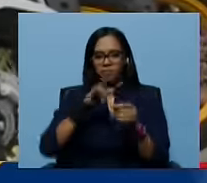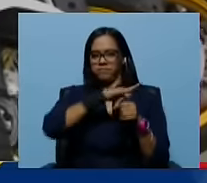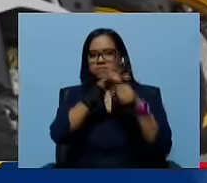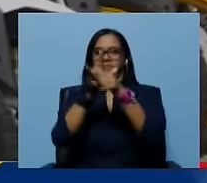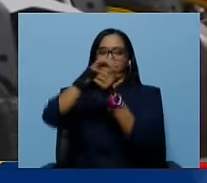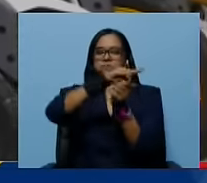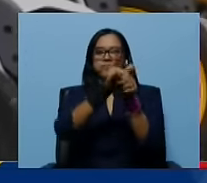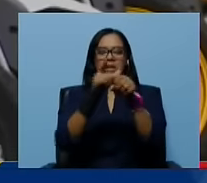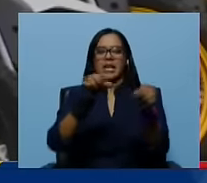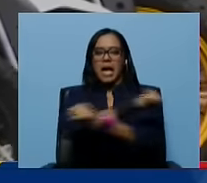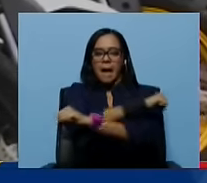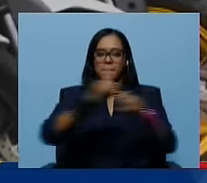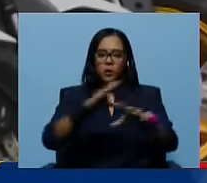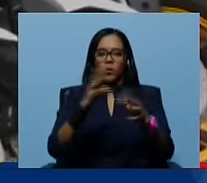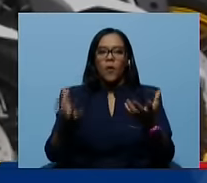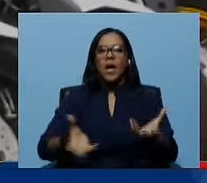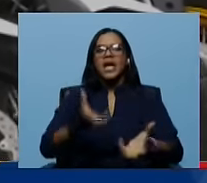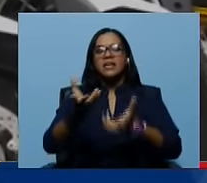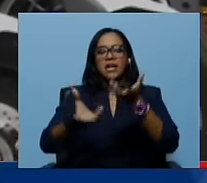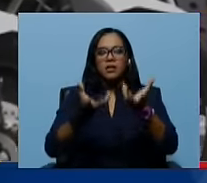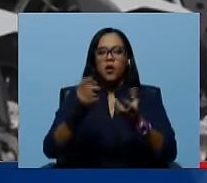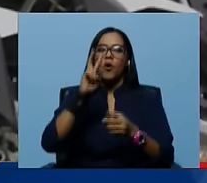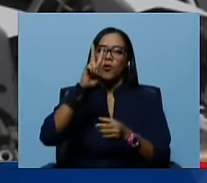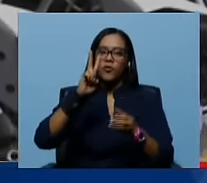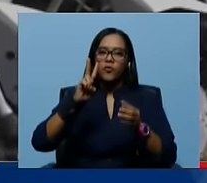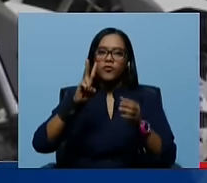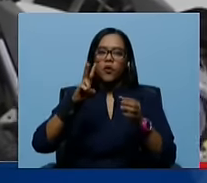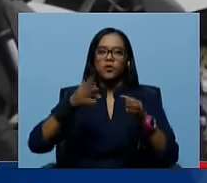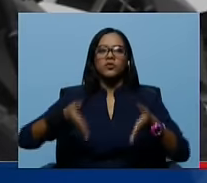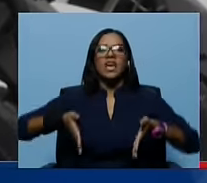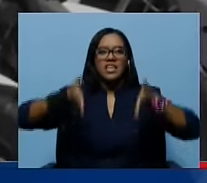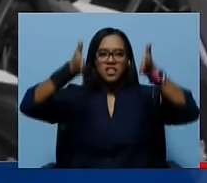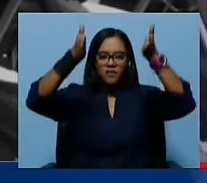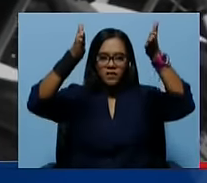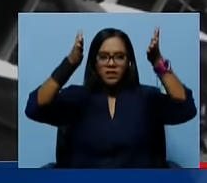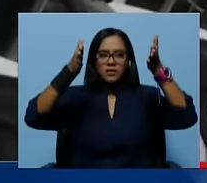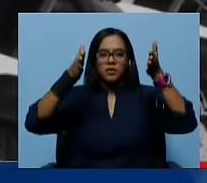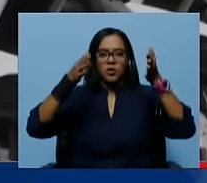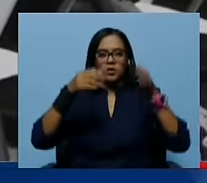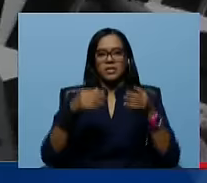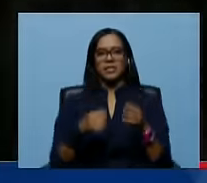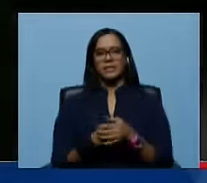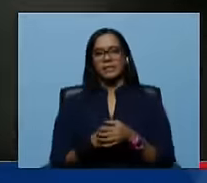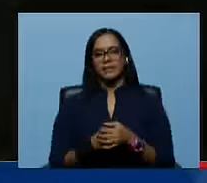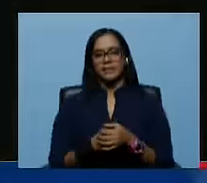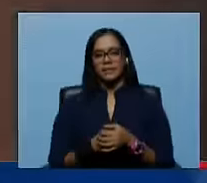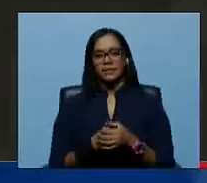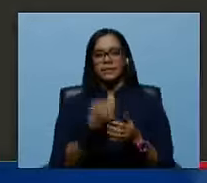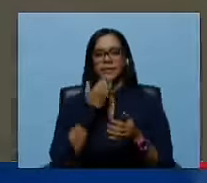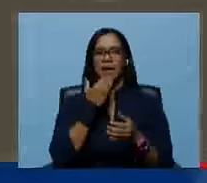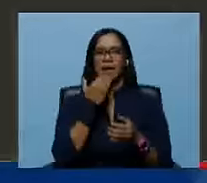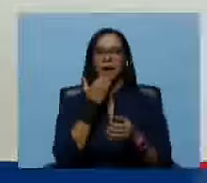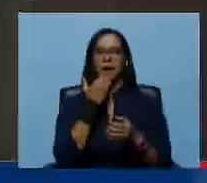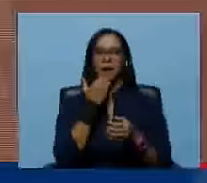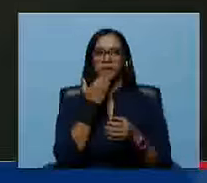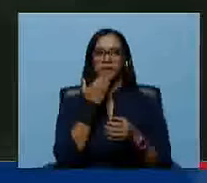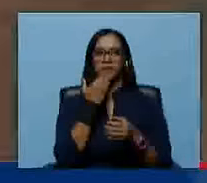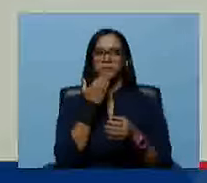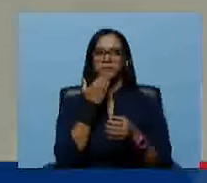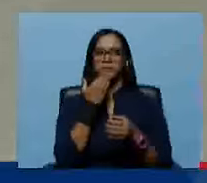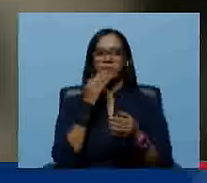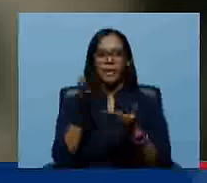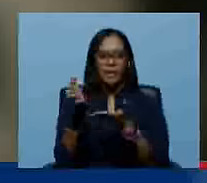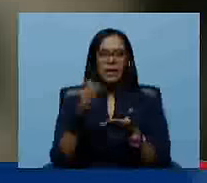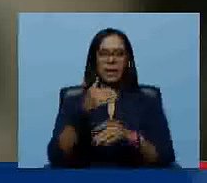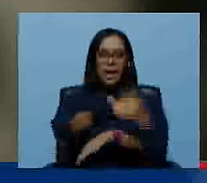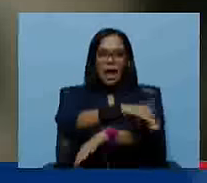explotó e incendió dos apartamentos de un edificio allí, cerca de ahí, de